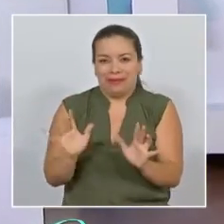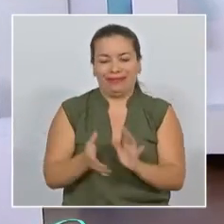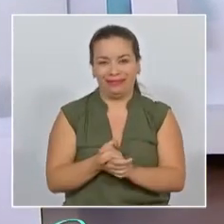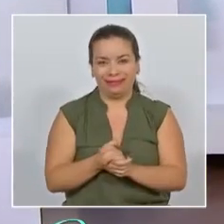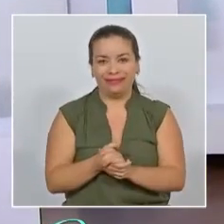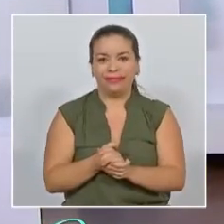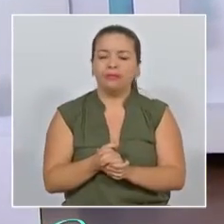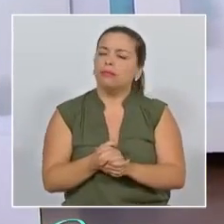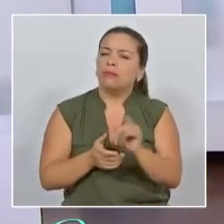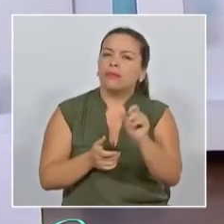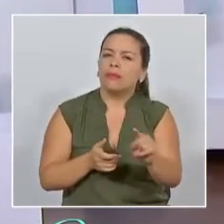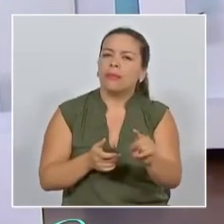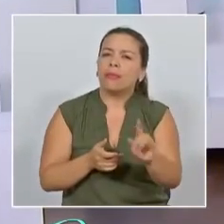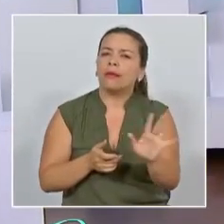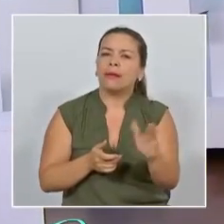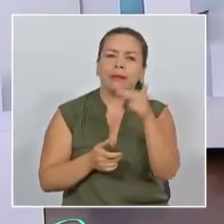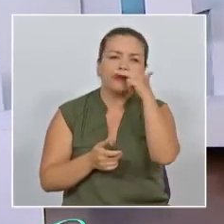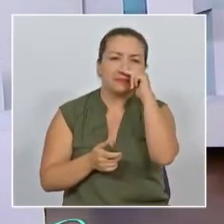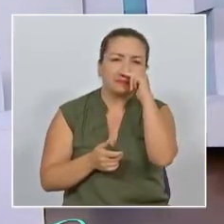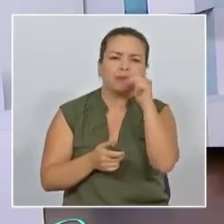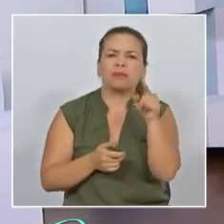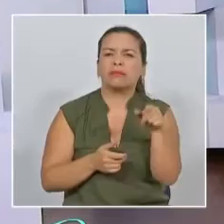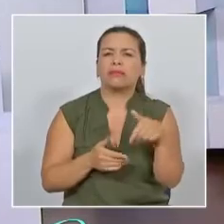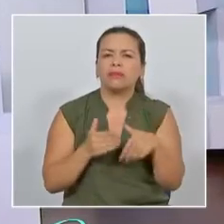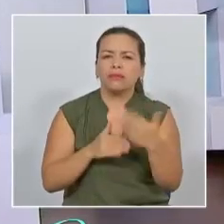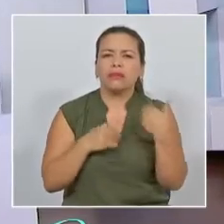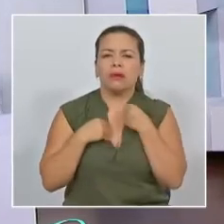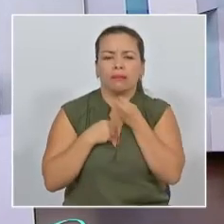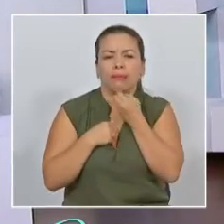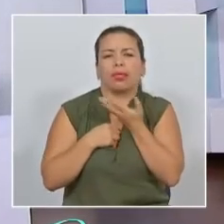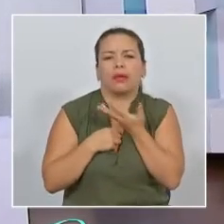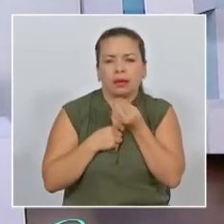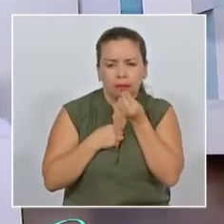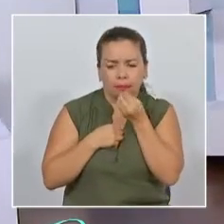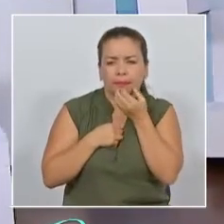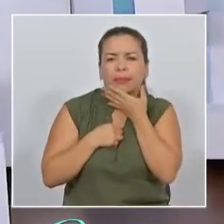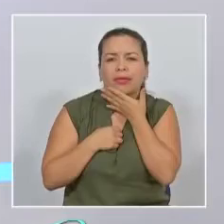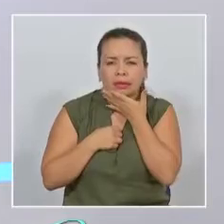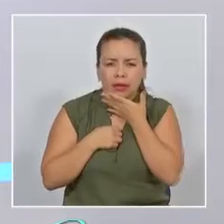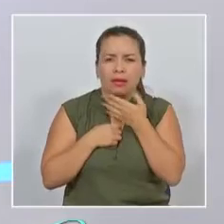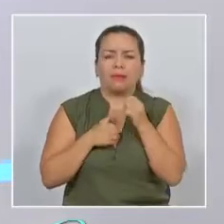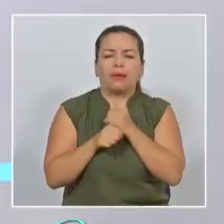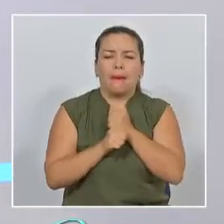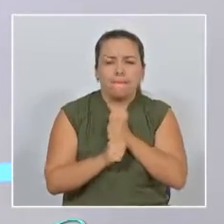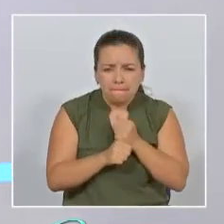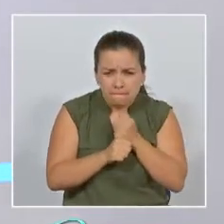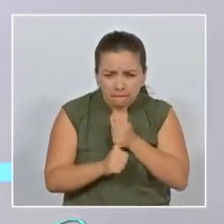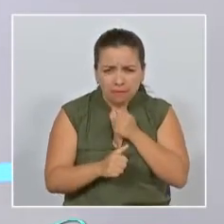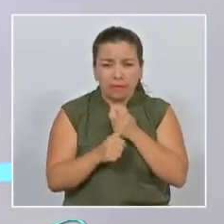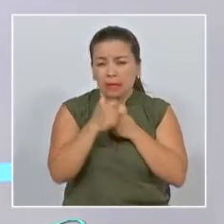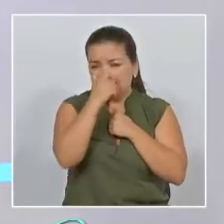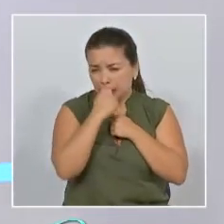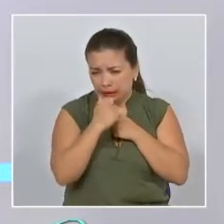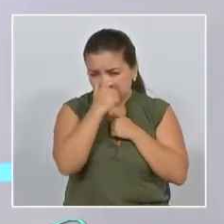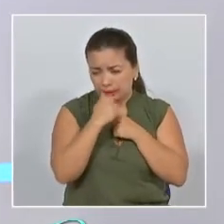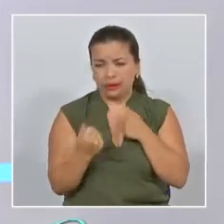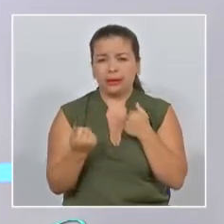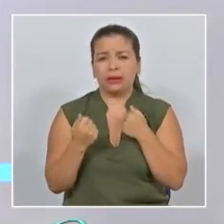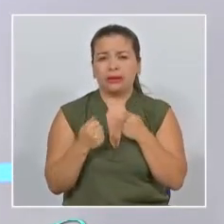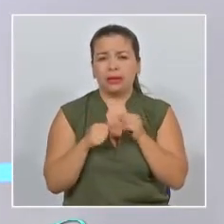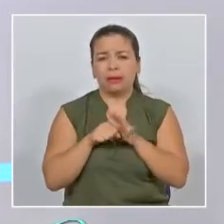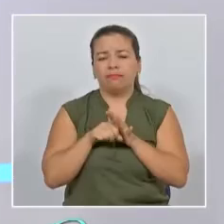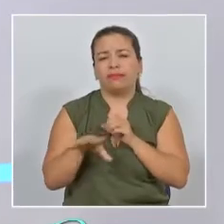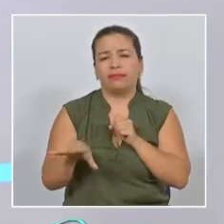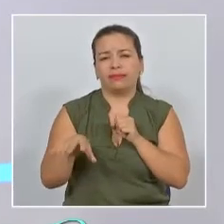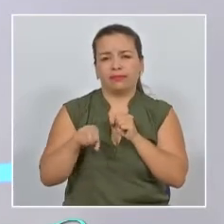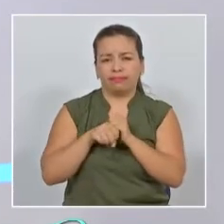¿por qué el niño empieza a hacer pujo, estreñimiento, alergias, moquitos, gases